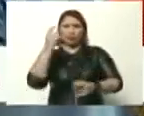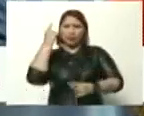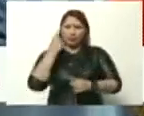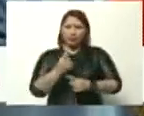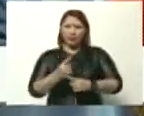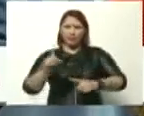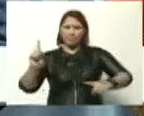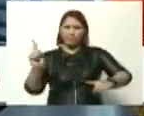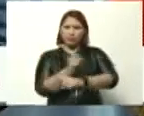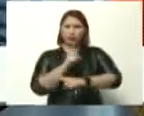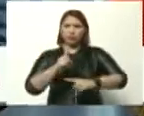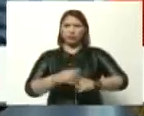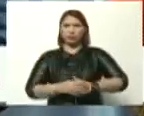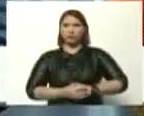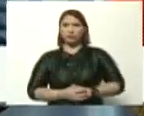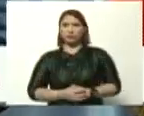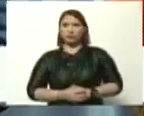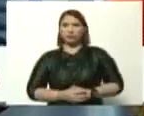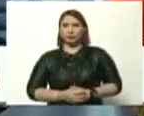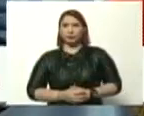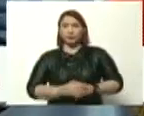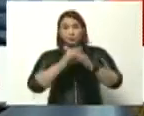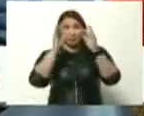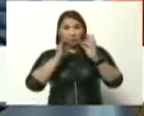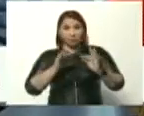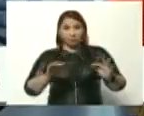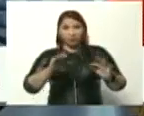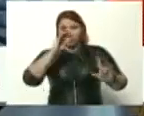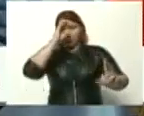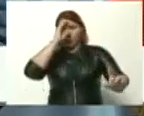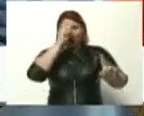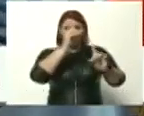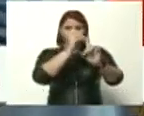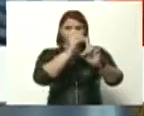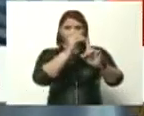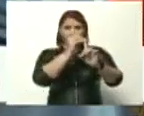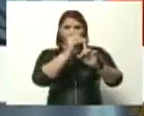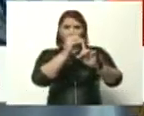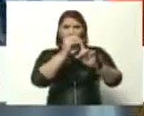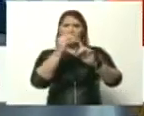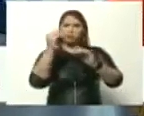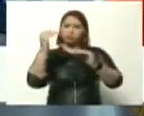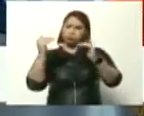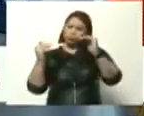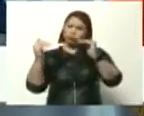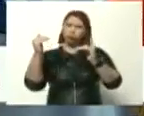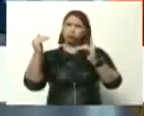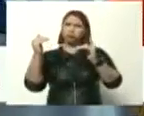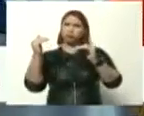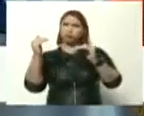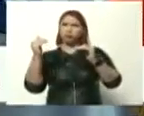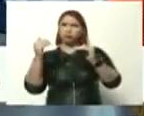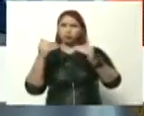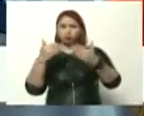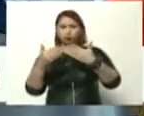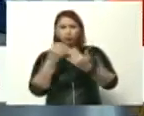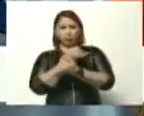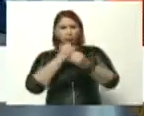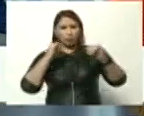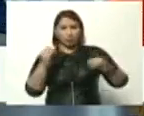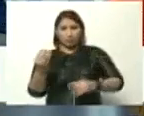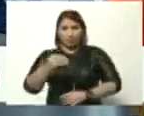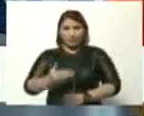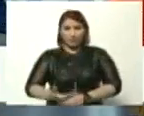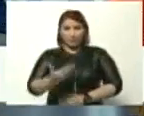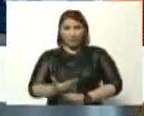efectivamente de manera objetiva, imparcial, independiente, pero lo más